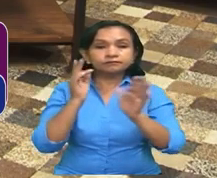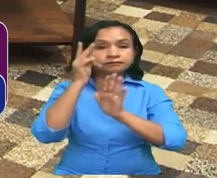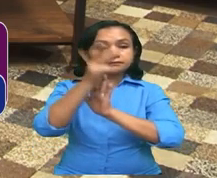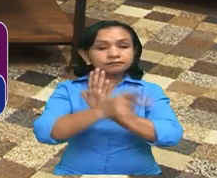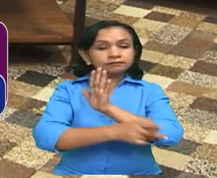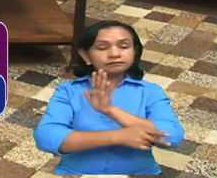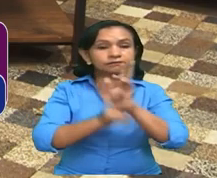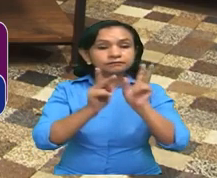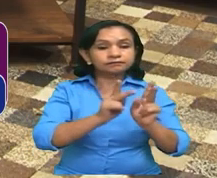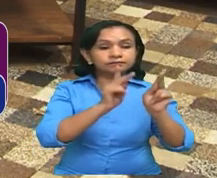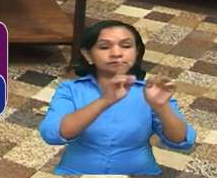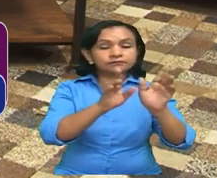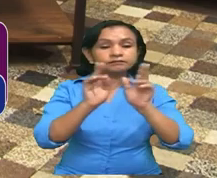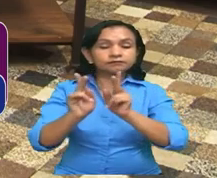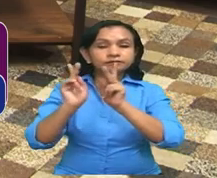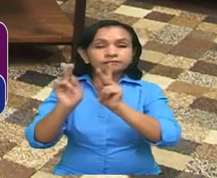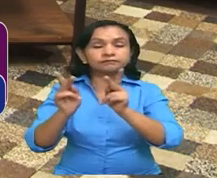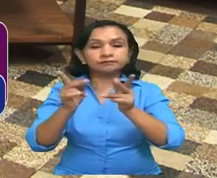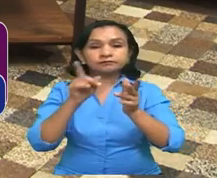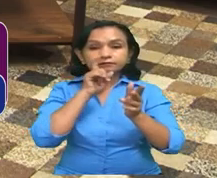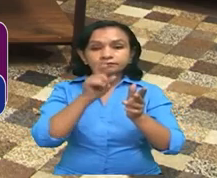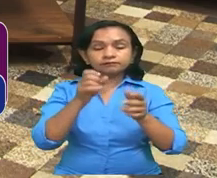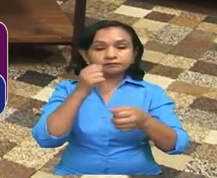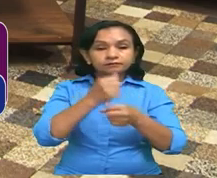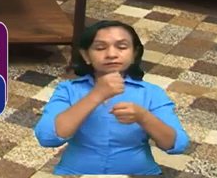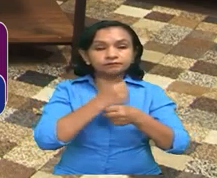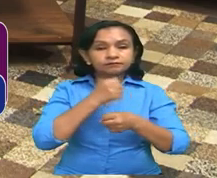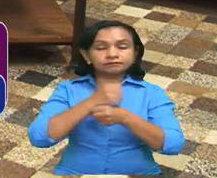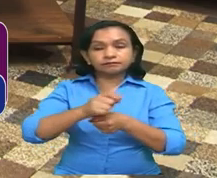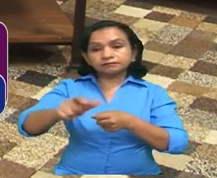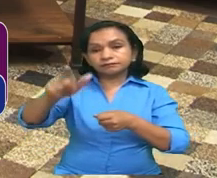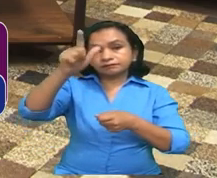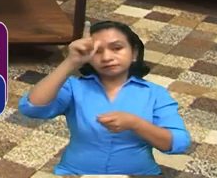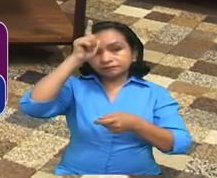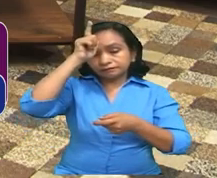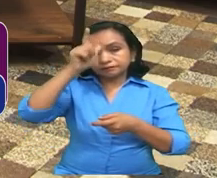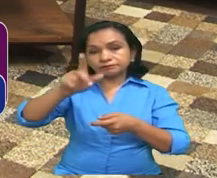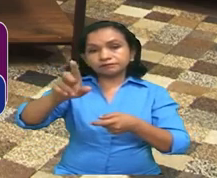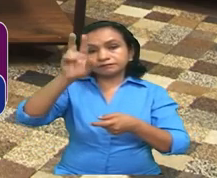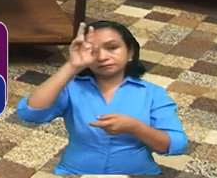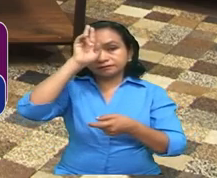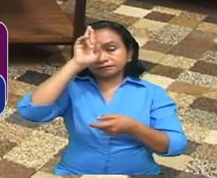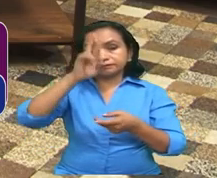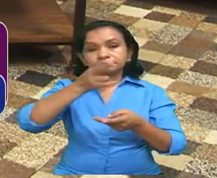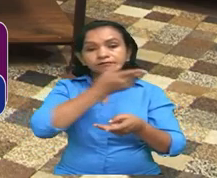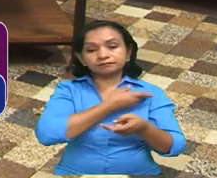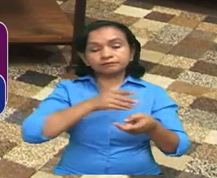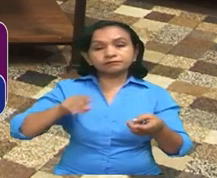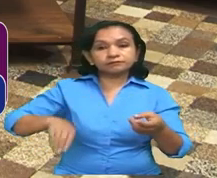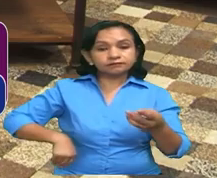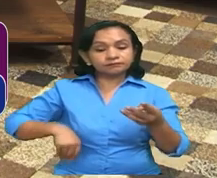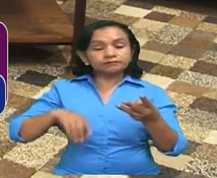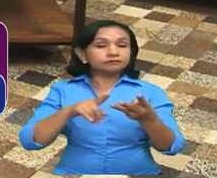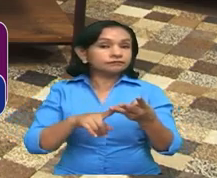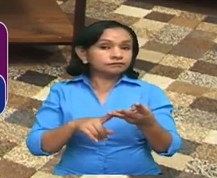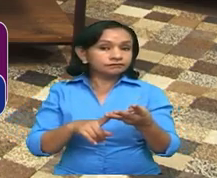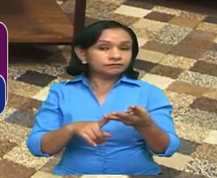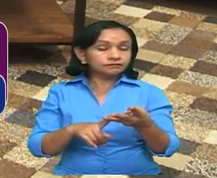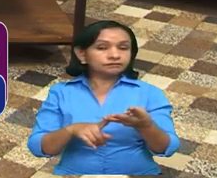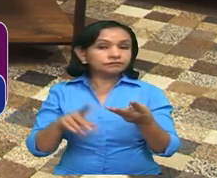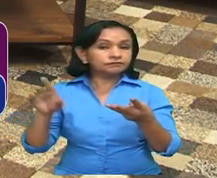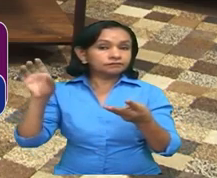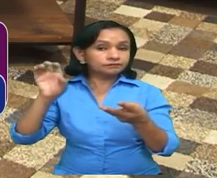en pañales, sino que ya tienen experiencia, ya conocen a este público, ya saben qué es lo que quieren sus clientes, y ellos nos mencionaban